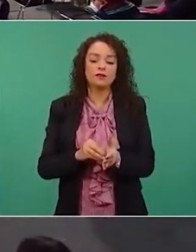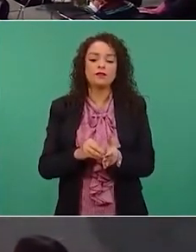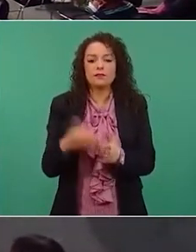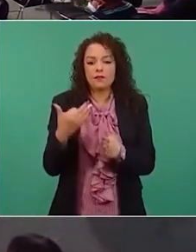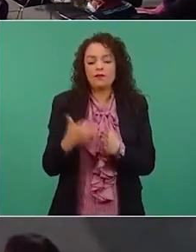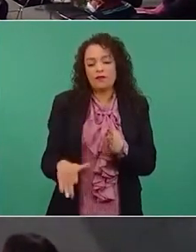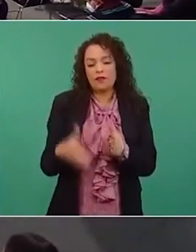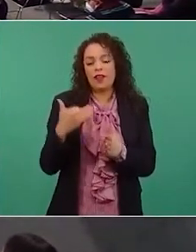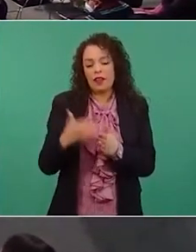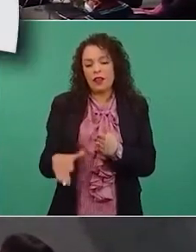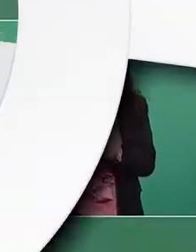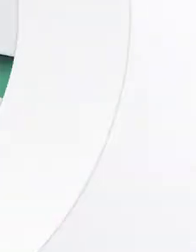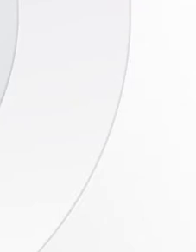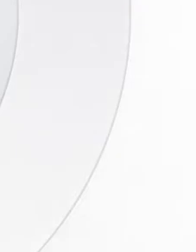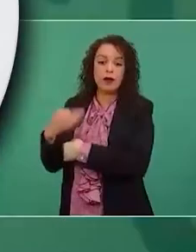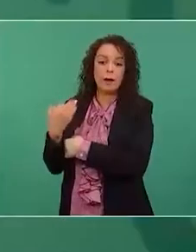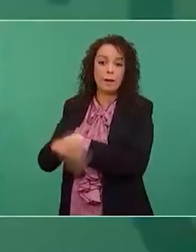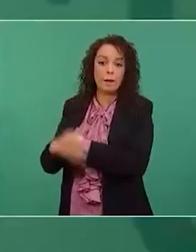inercias.